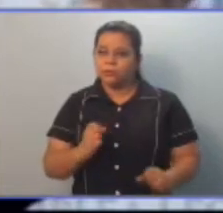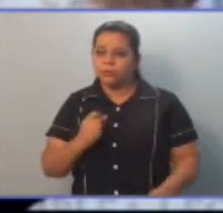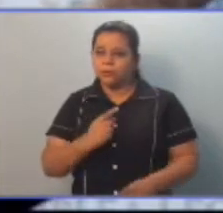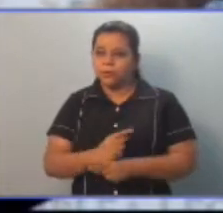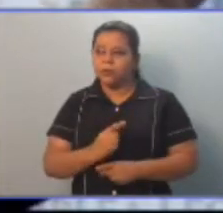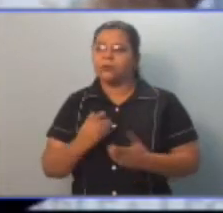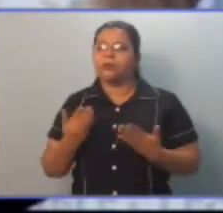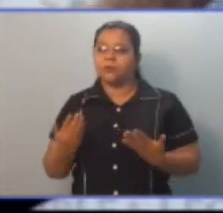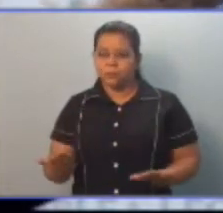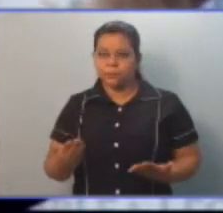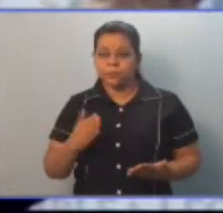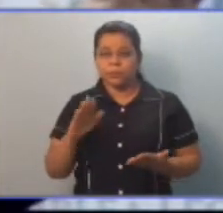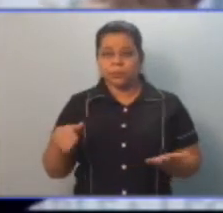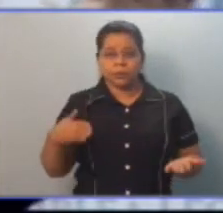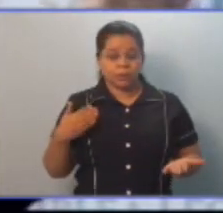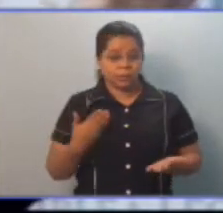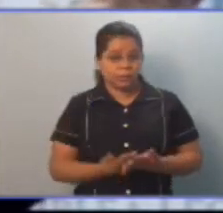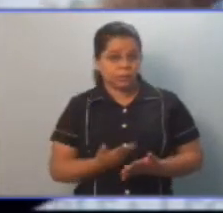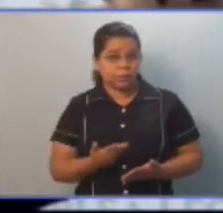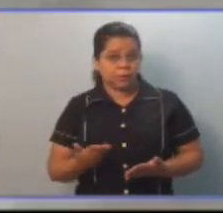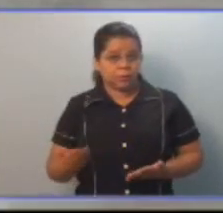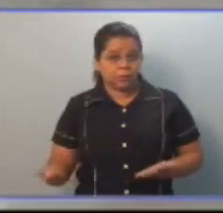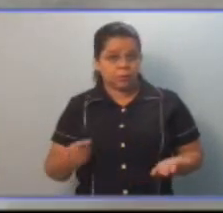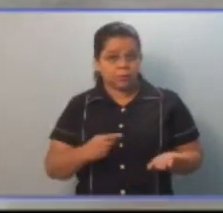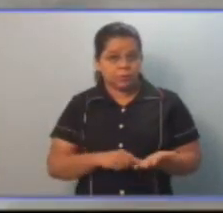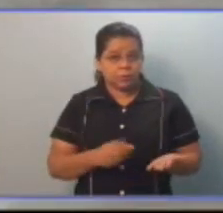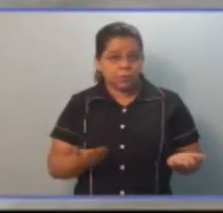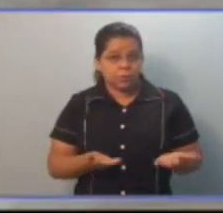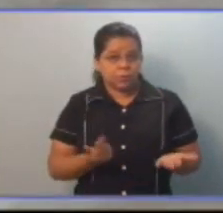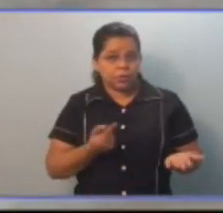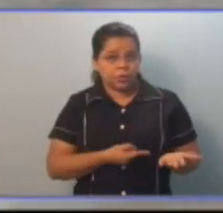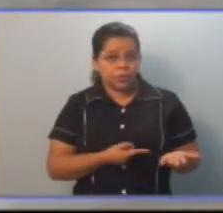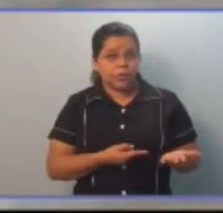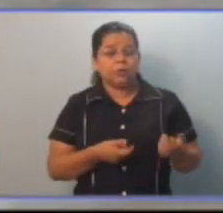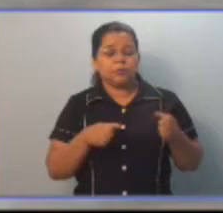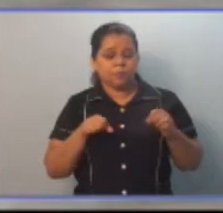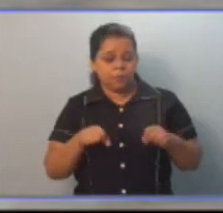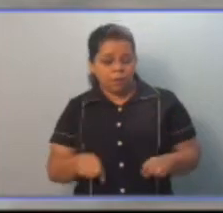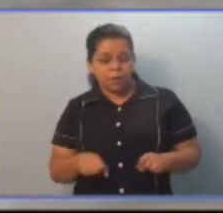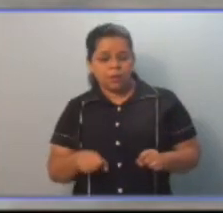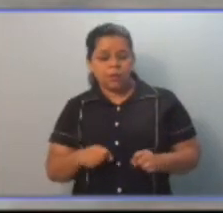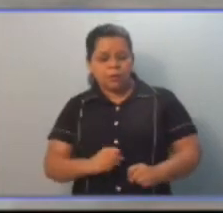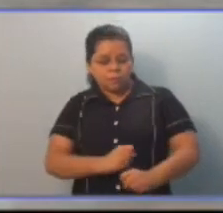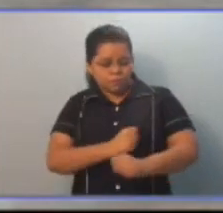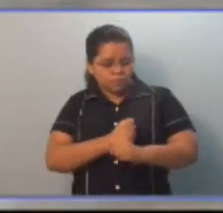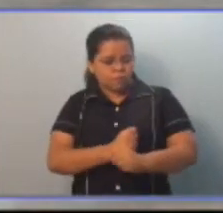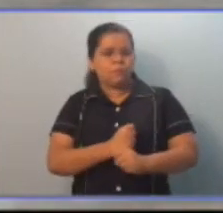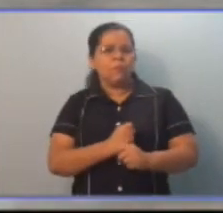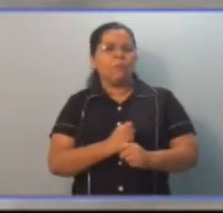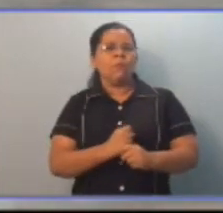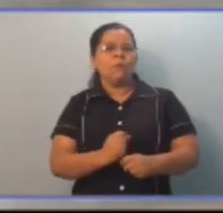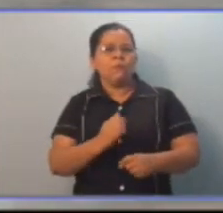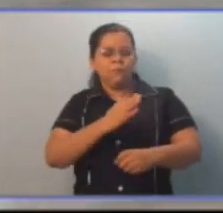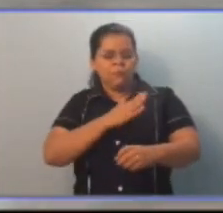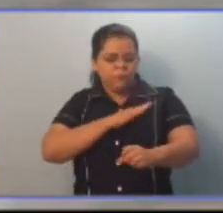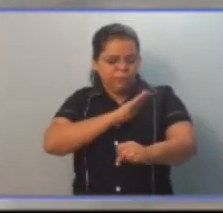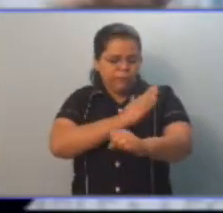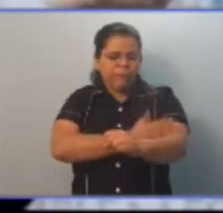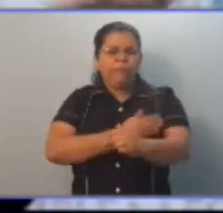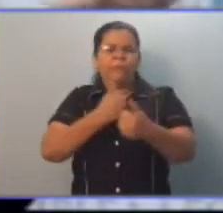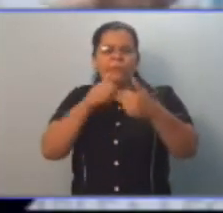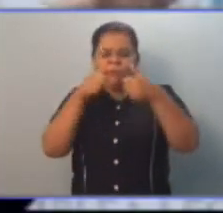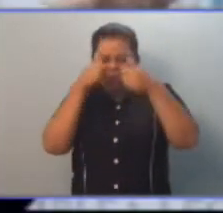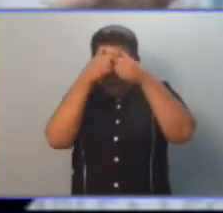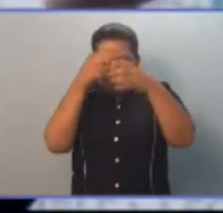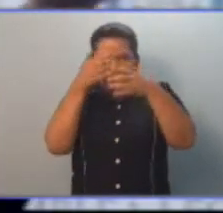para que todo lo que surja de ahí, que todo lo que se haga ahí esté robustecido, fortalecido y que haya